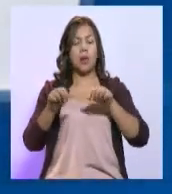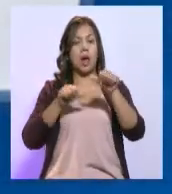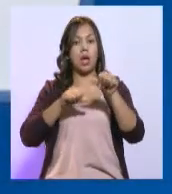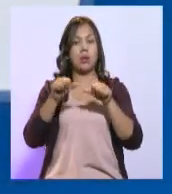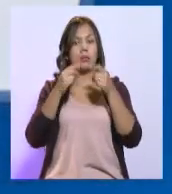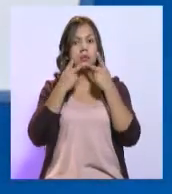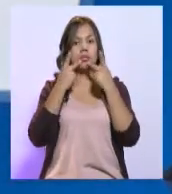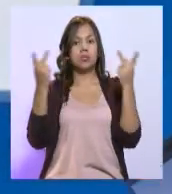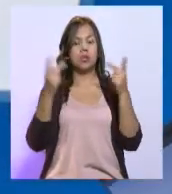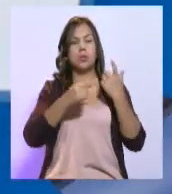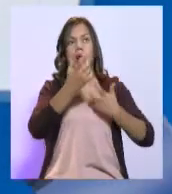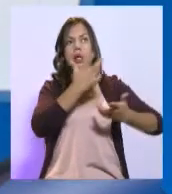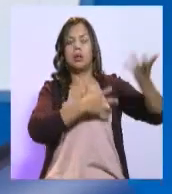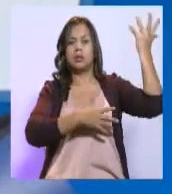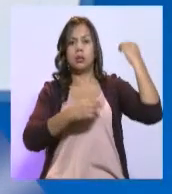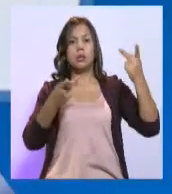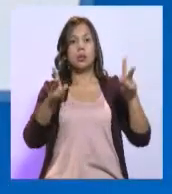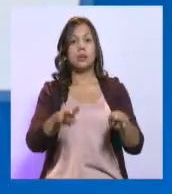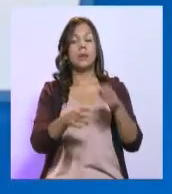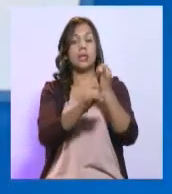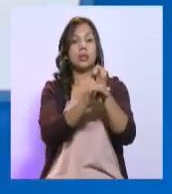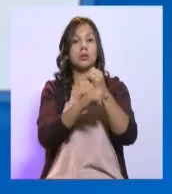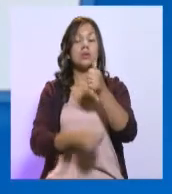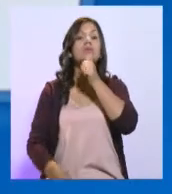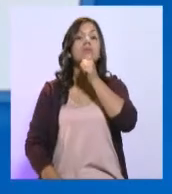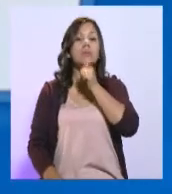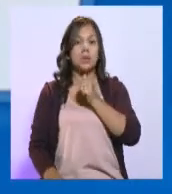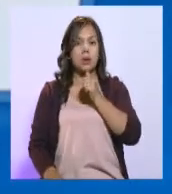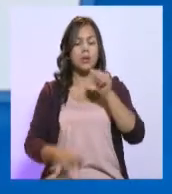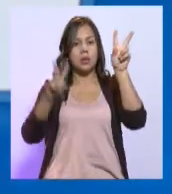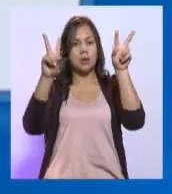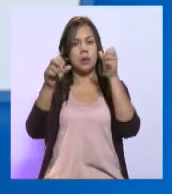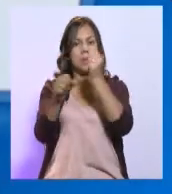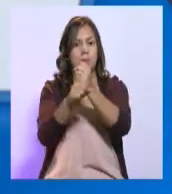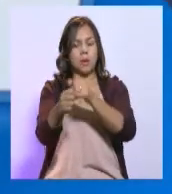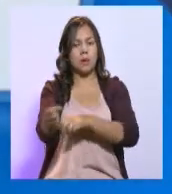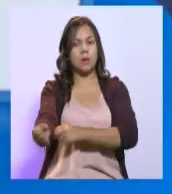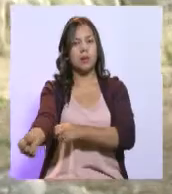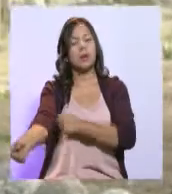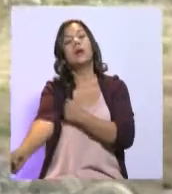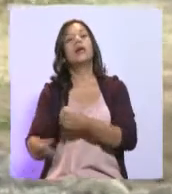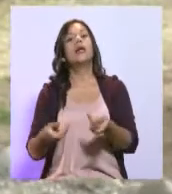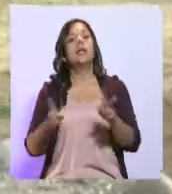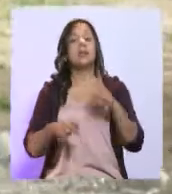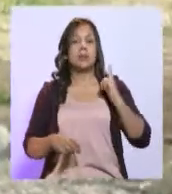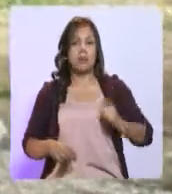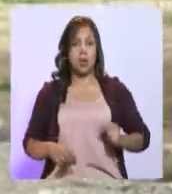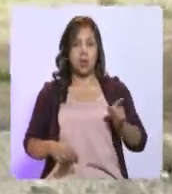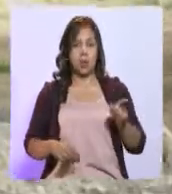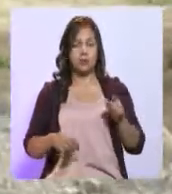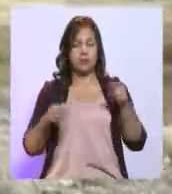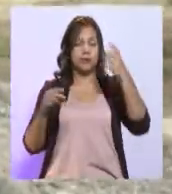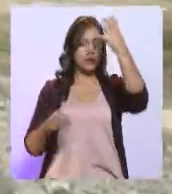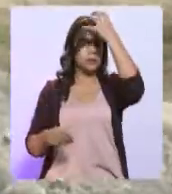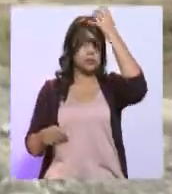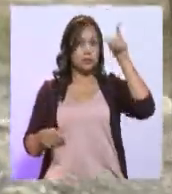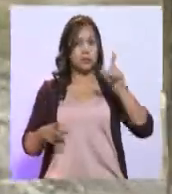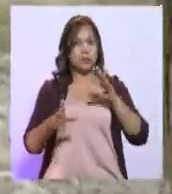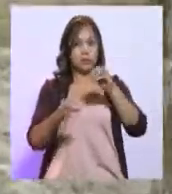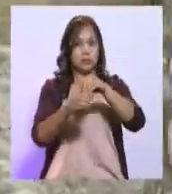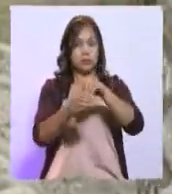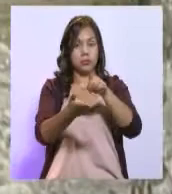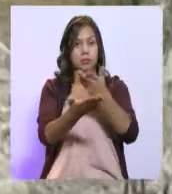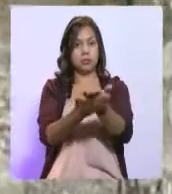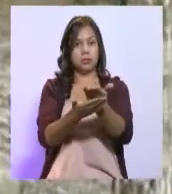lengua ancestral, instituciones privadas, ámbito laboral y en el ámbito de la salud. El tema educativo también consta en la